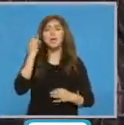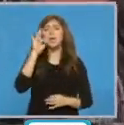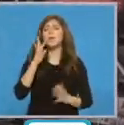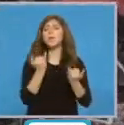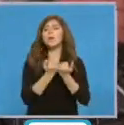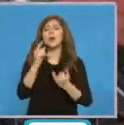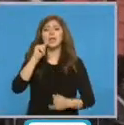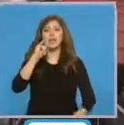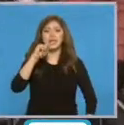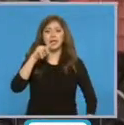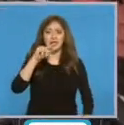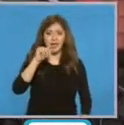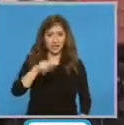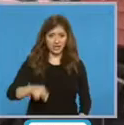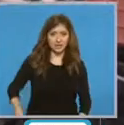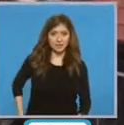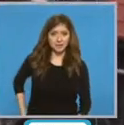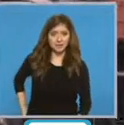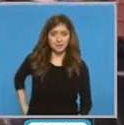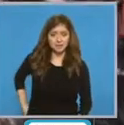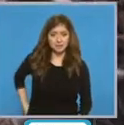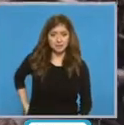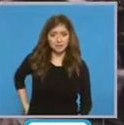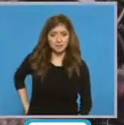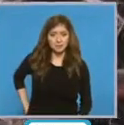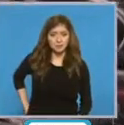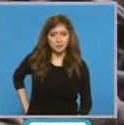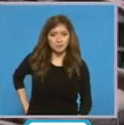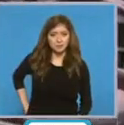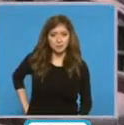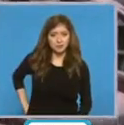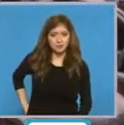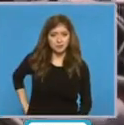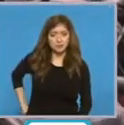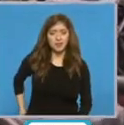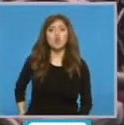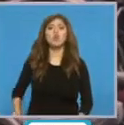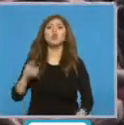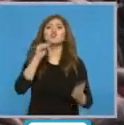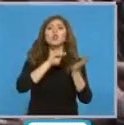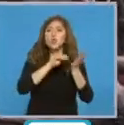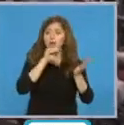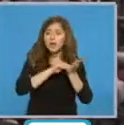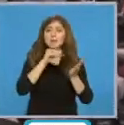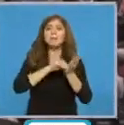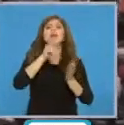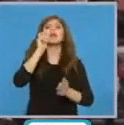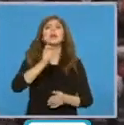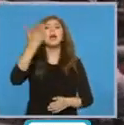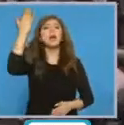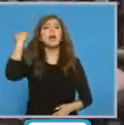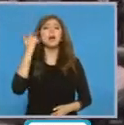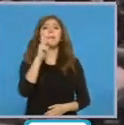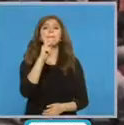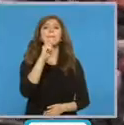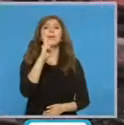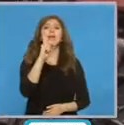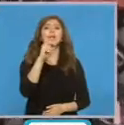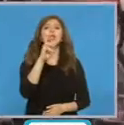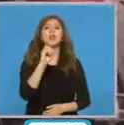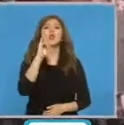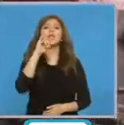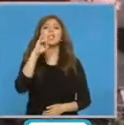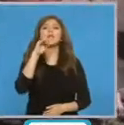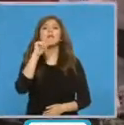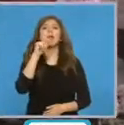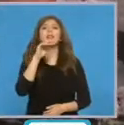Tintán. Bueno, que todavía se respiraba esa influencia de Pedro Infante en los años 60, cuando ya